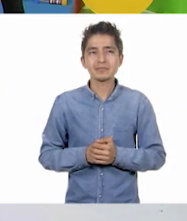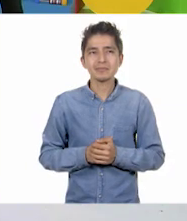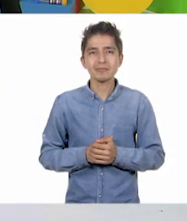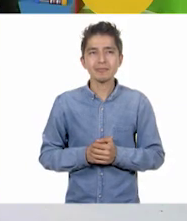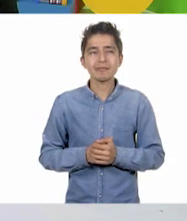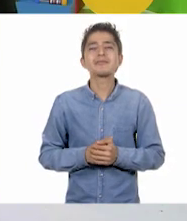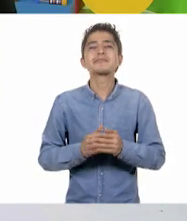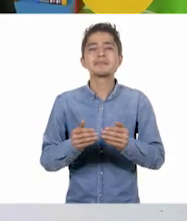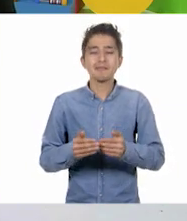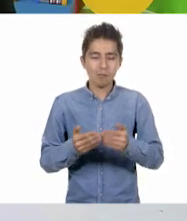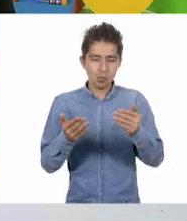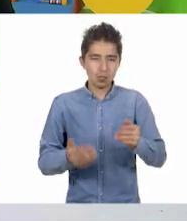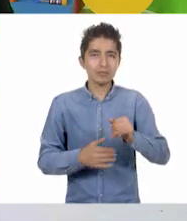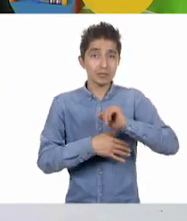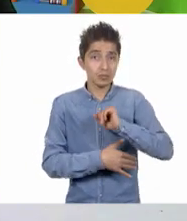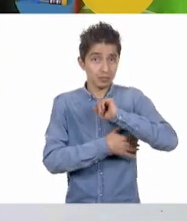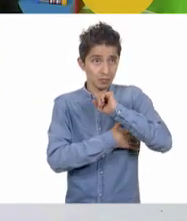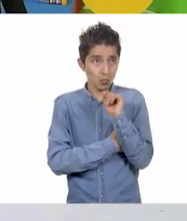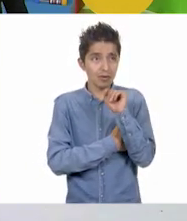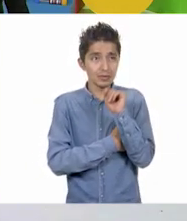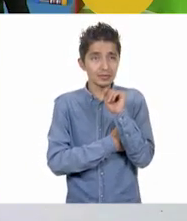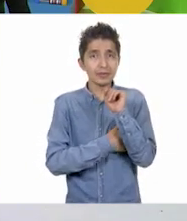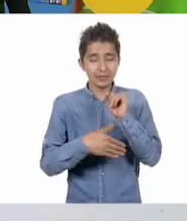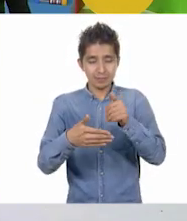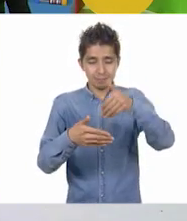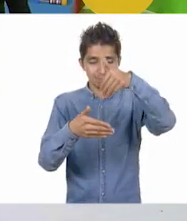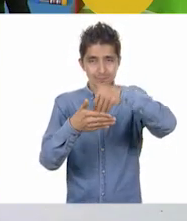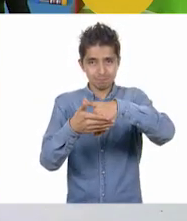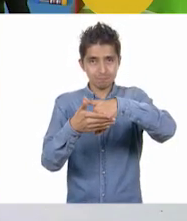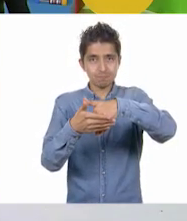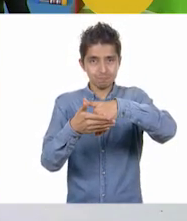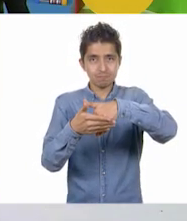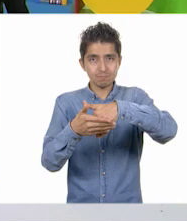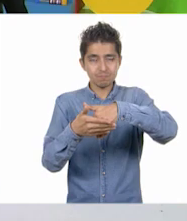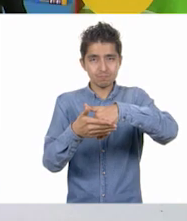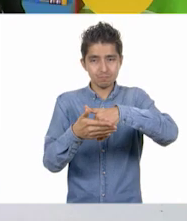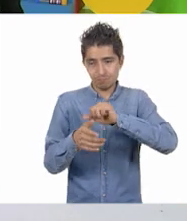Vamos a guardarlo en el fichero, ¿les parece?